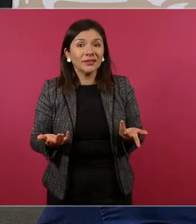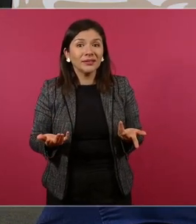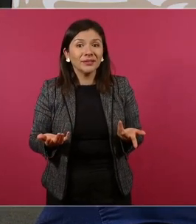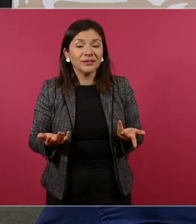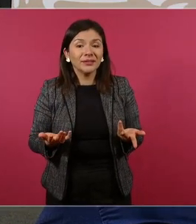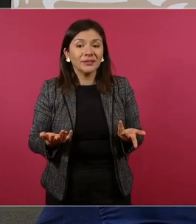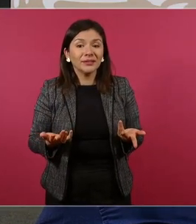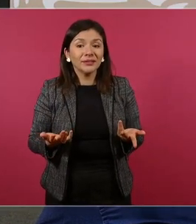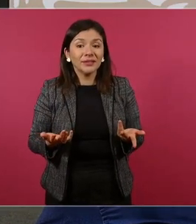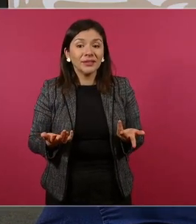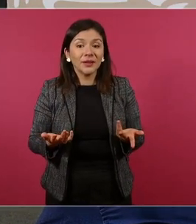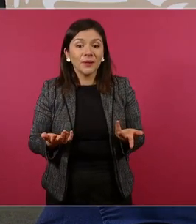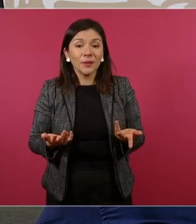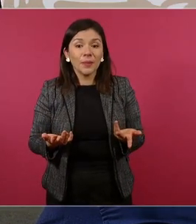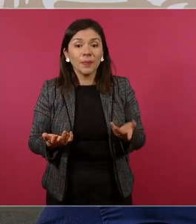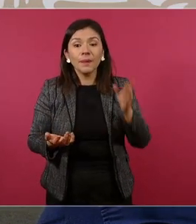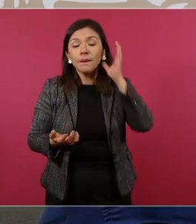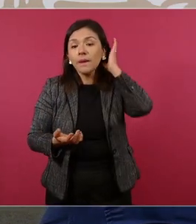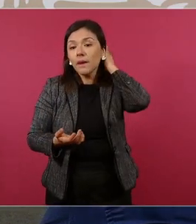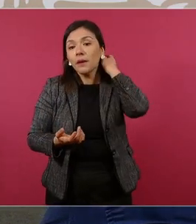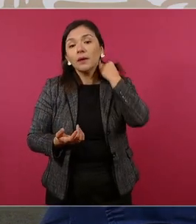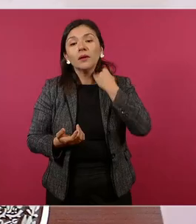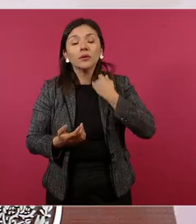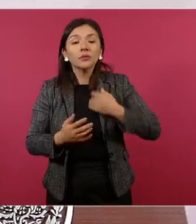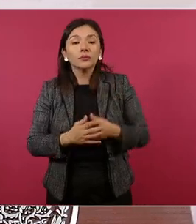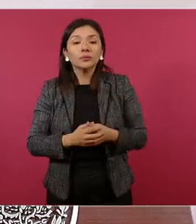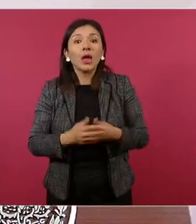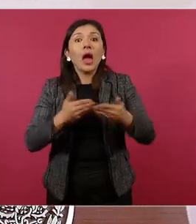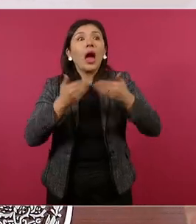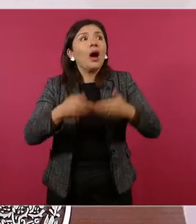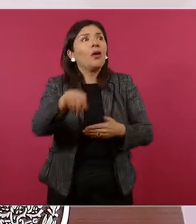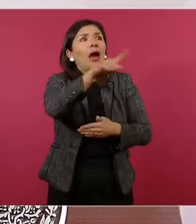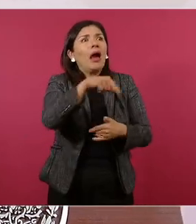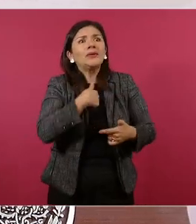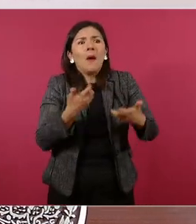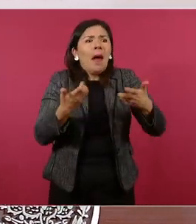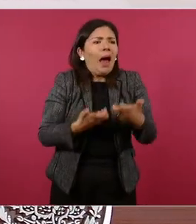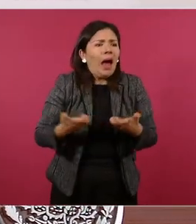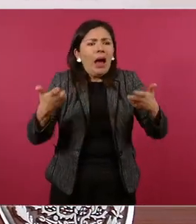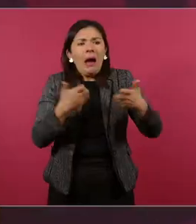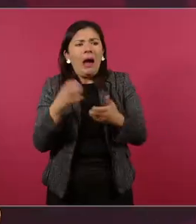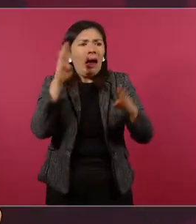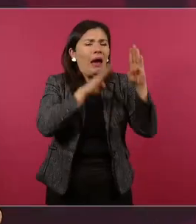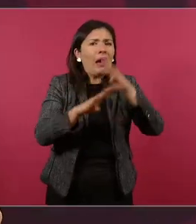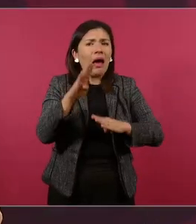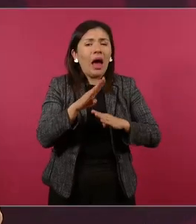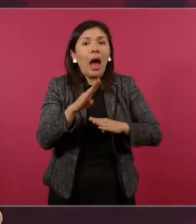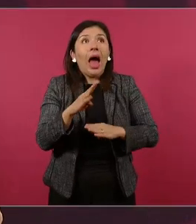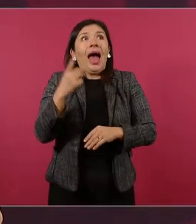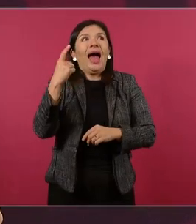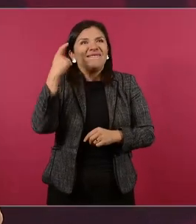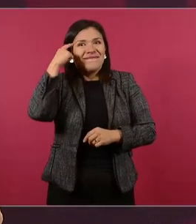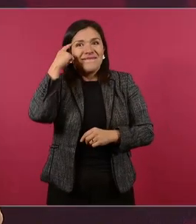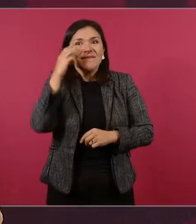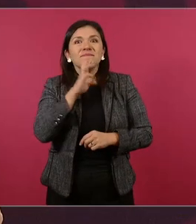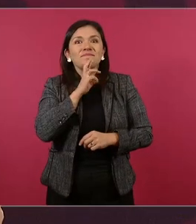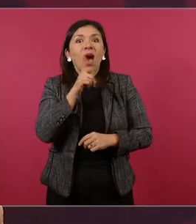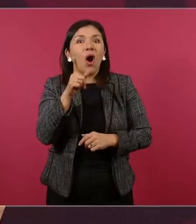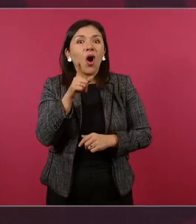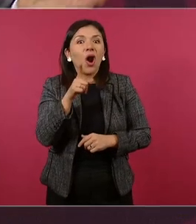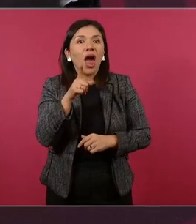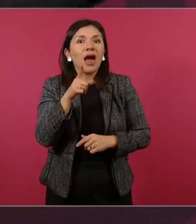ahora por no resp que no hayan queé hacer pues voltean a ver